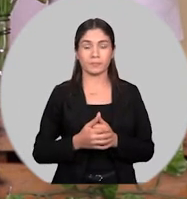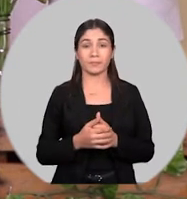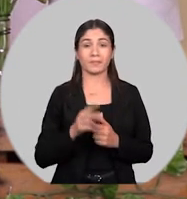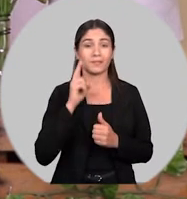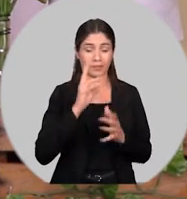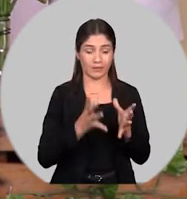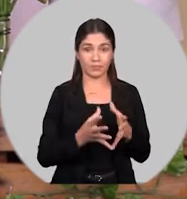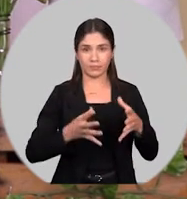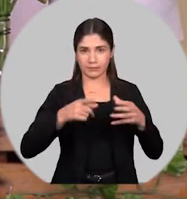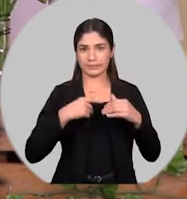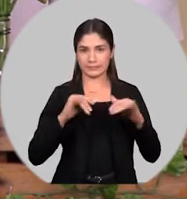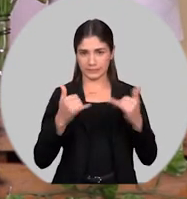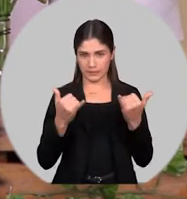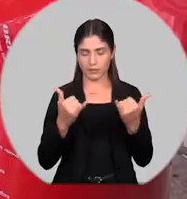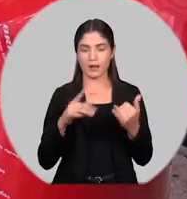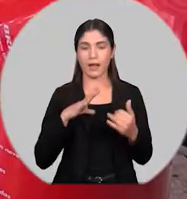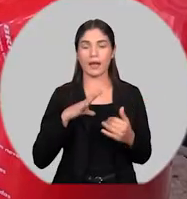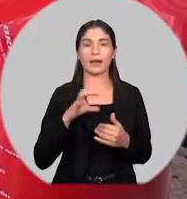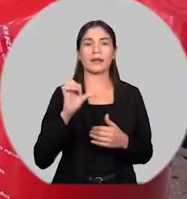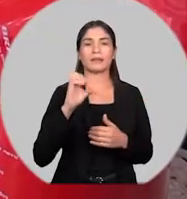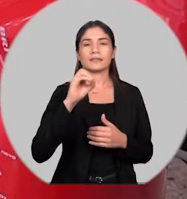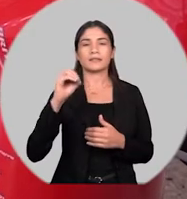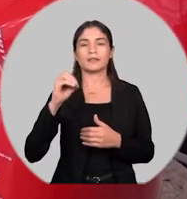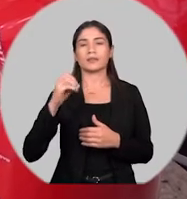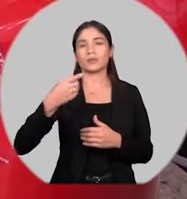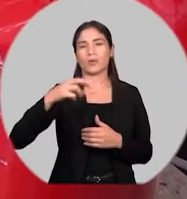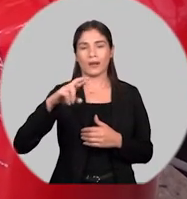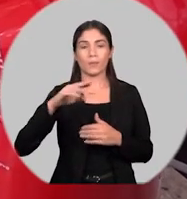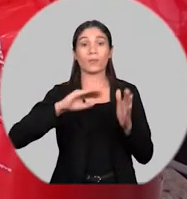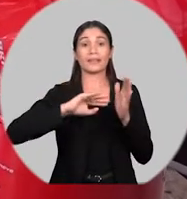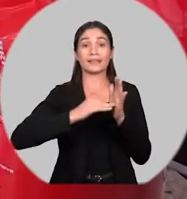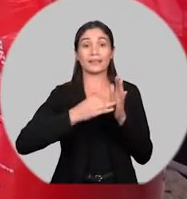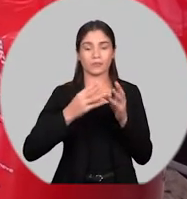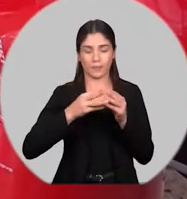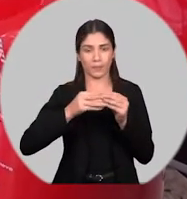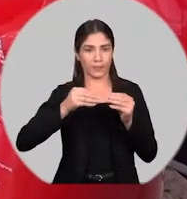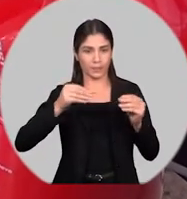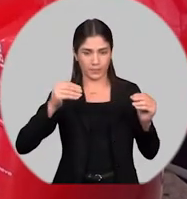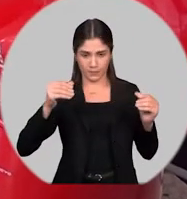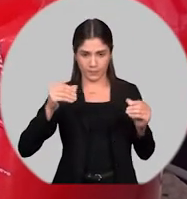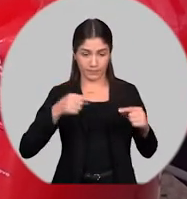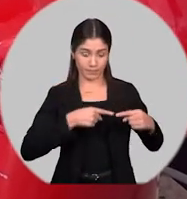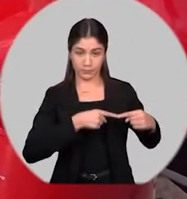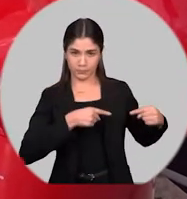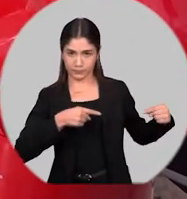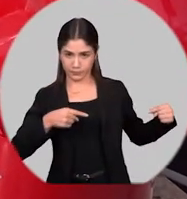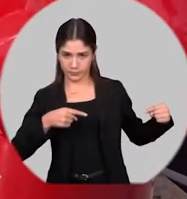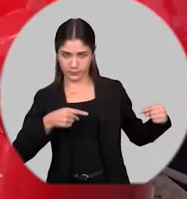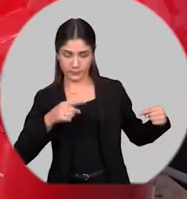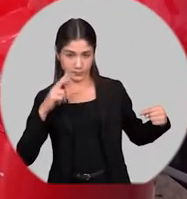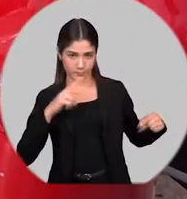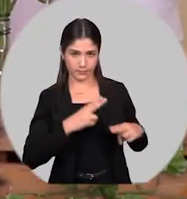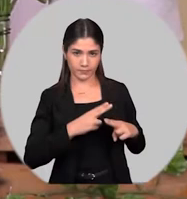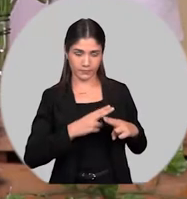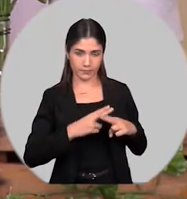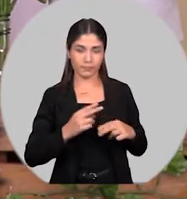yo ya tengo listísimo 600 gramos de queso crema. Entonces, primero